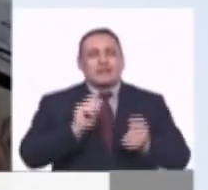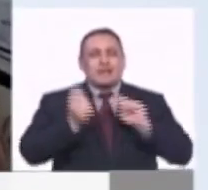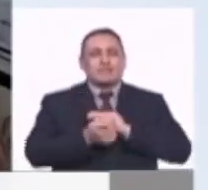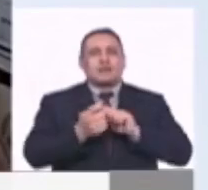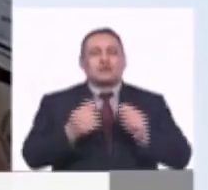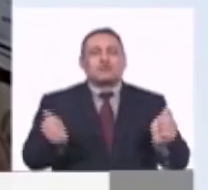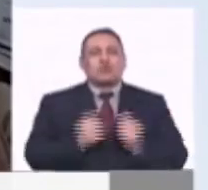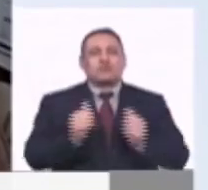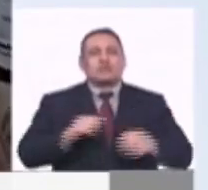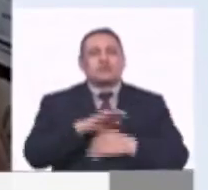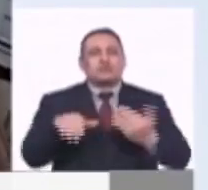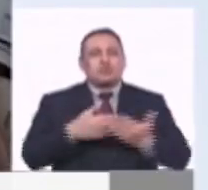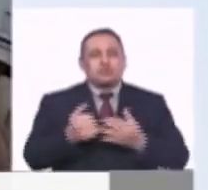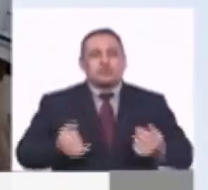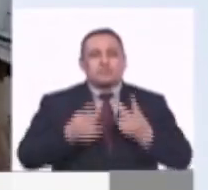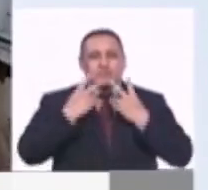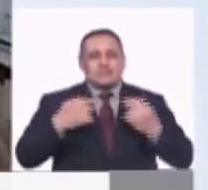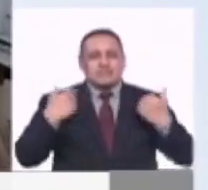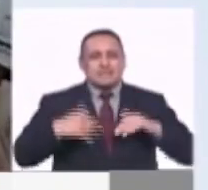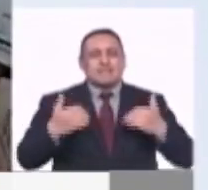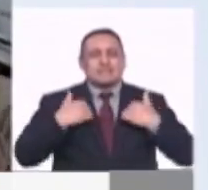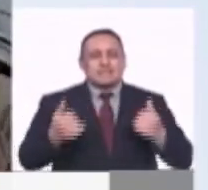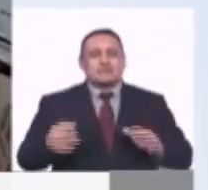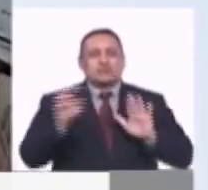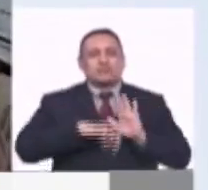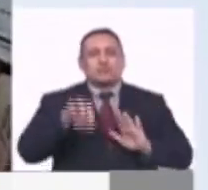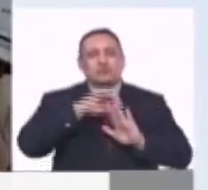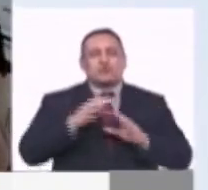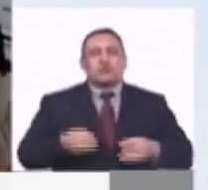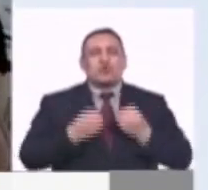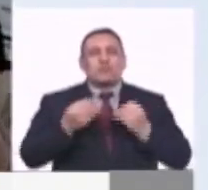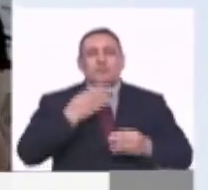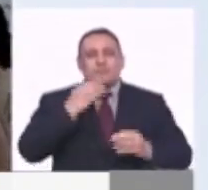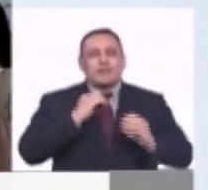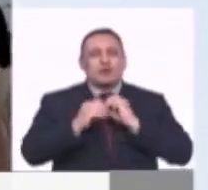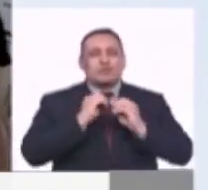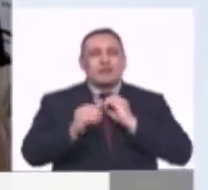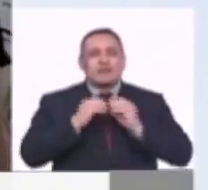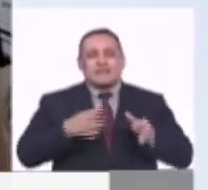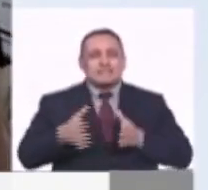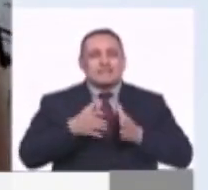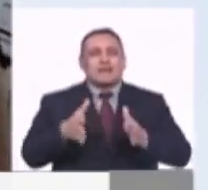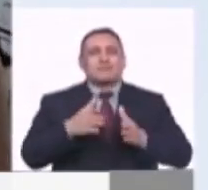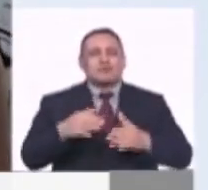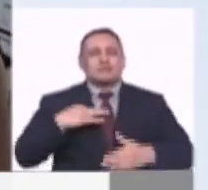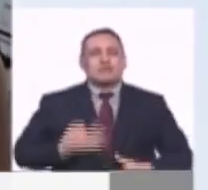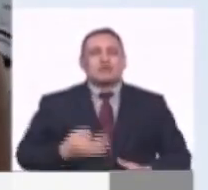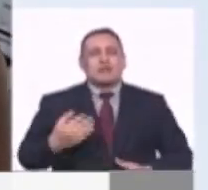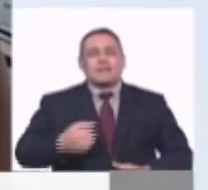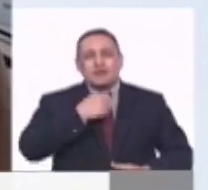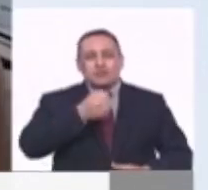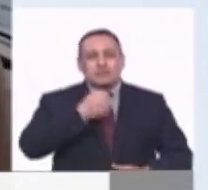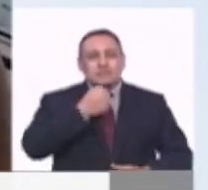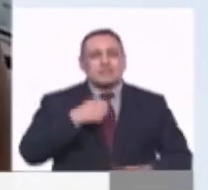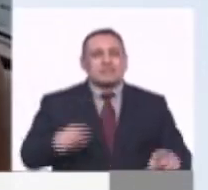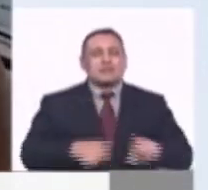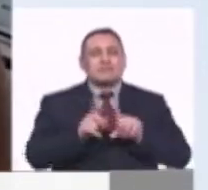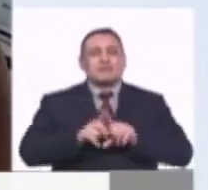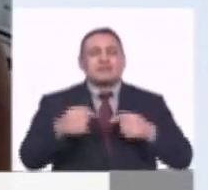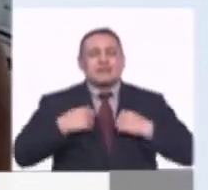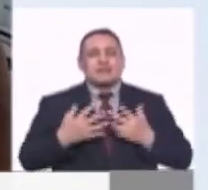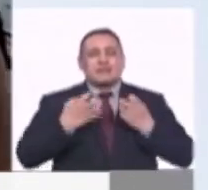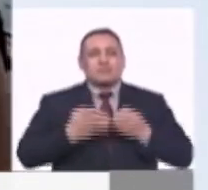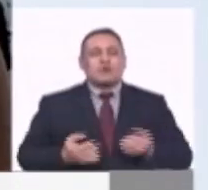Ya en todo caso, ellos ya tienen sus proyectos cómo poder mejorar. Entonces, en ese sentido, señor periodista, pues